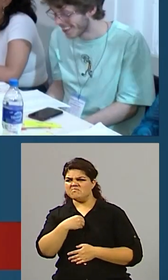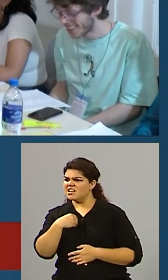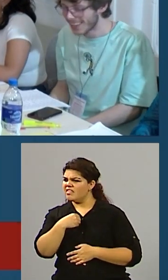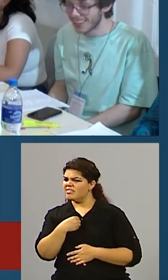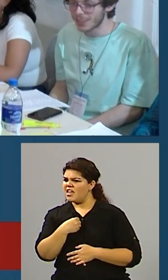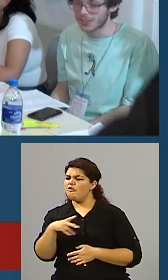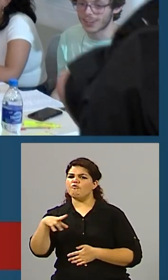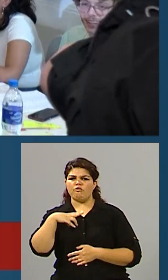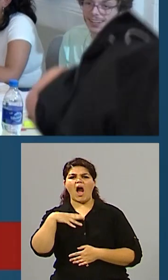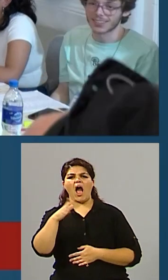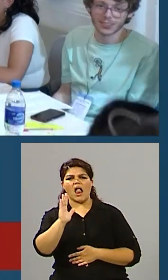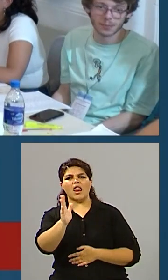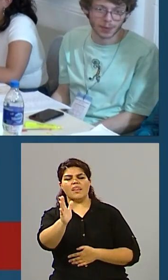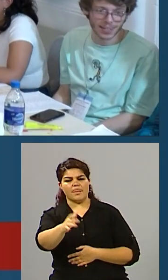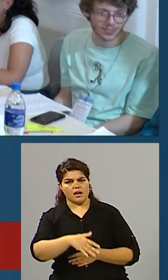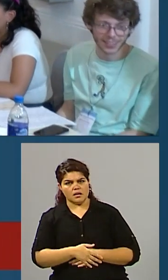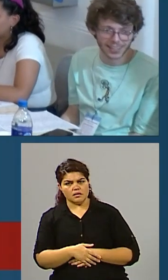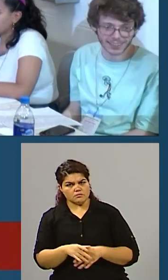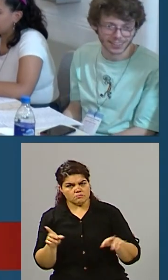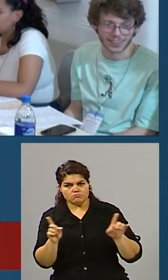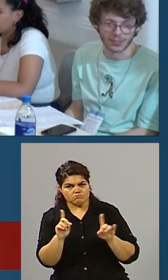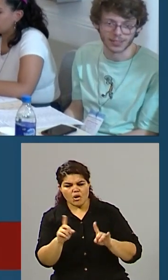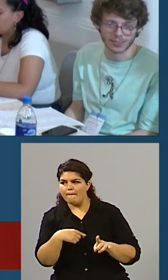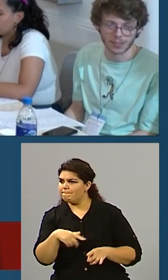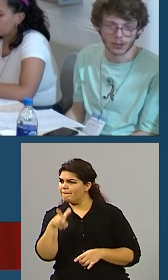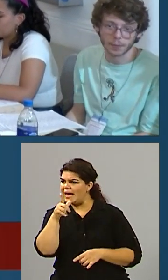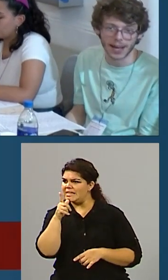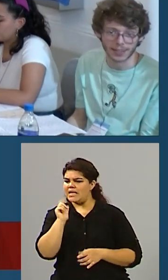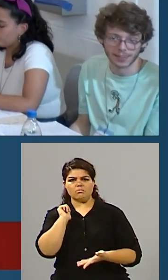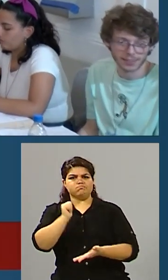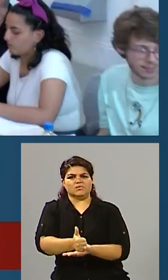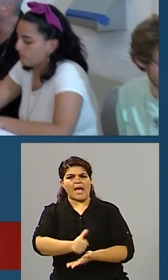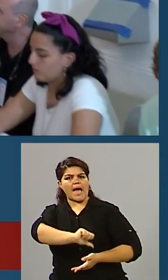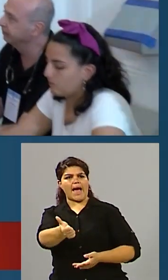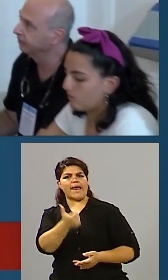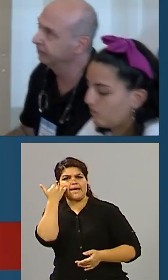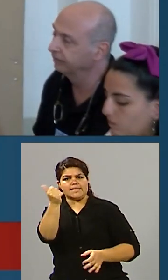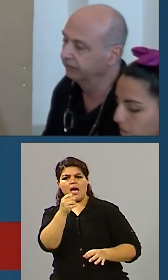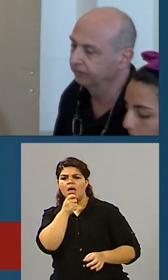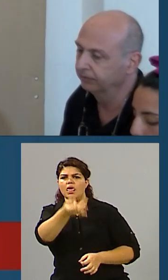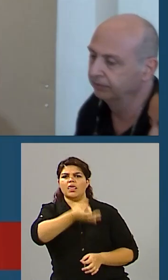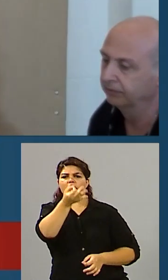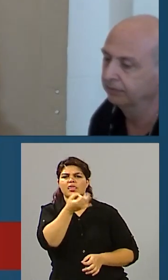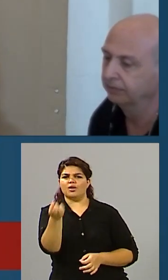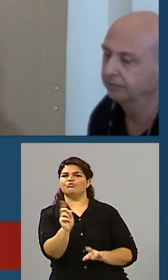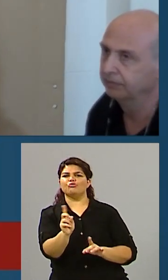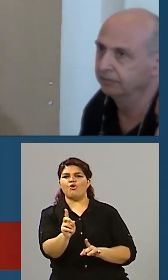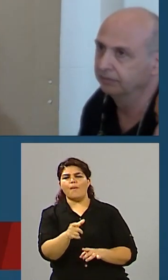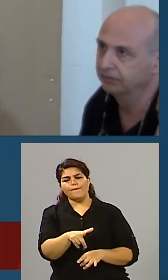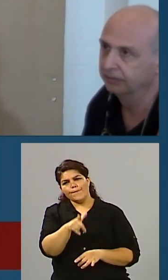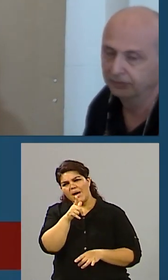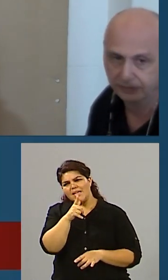alguien que es invitado a un programa de televisión o alguien que está dando una clase magistral de economía. ¿Cuál es la opinión que tiene